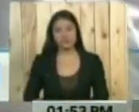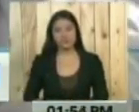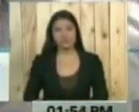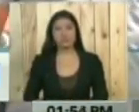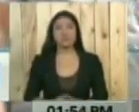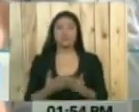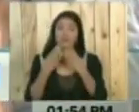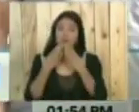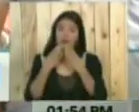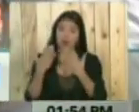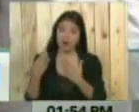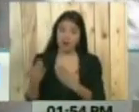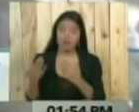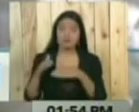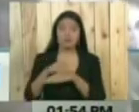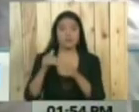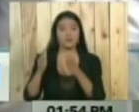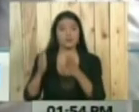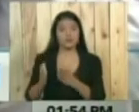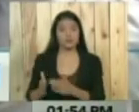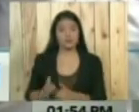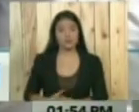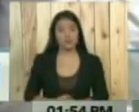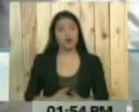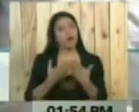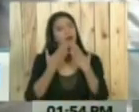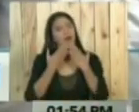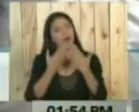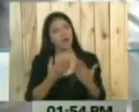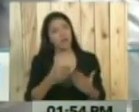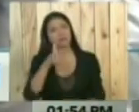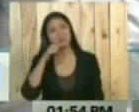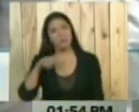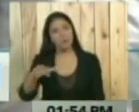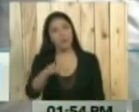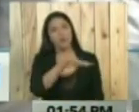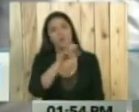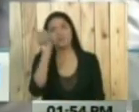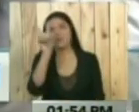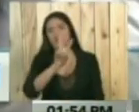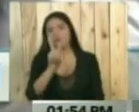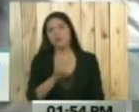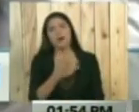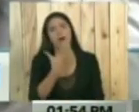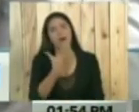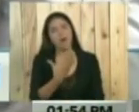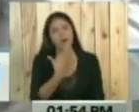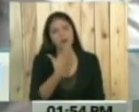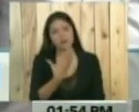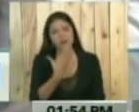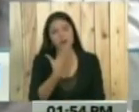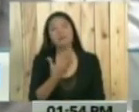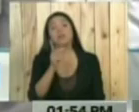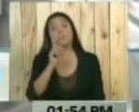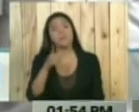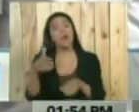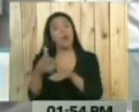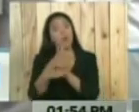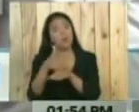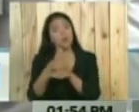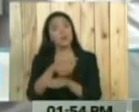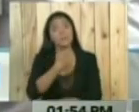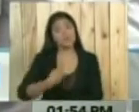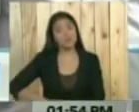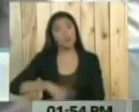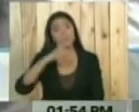Muchas gracias, señor ministro. Muchas gracias al pueblo de Venezuela, muchas gracias a su gobierno, al presidente Maduro.